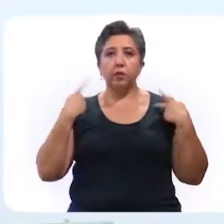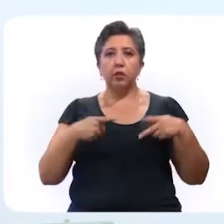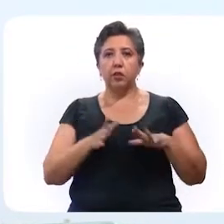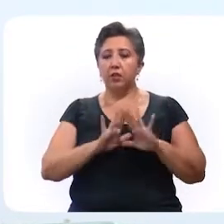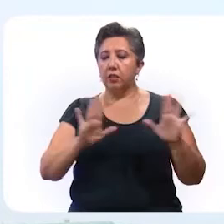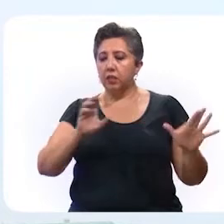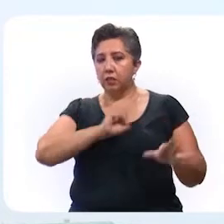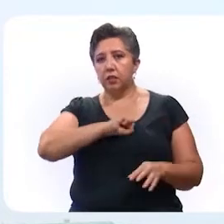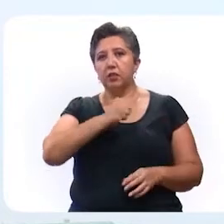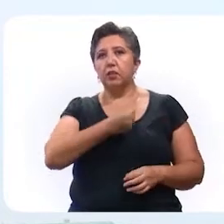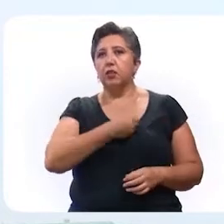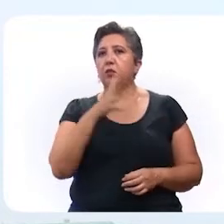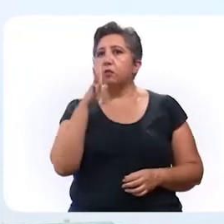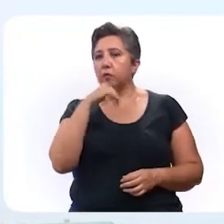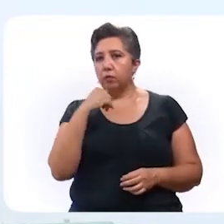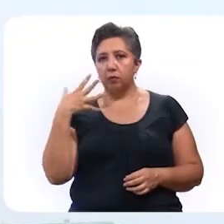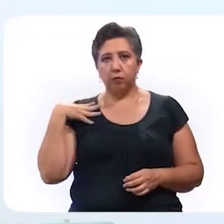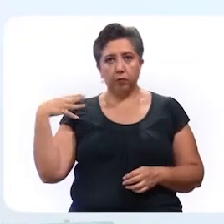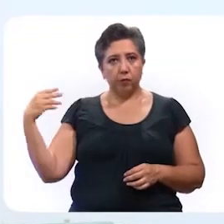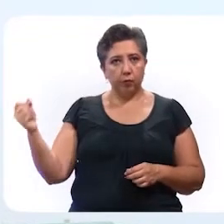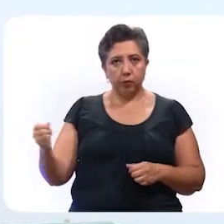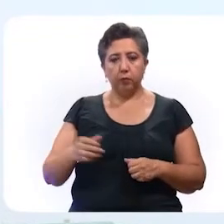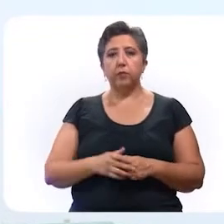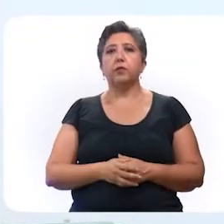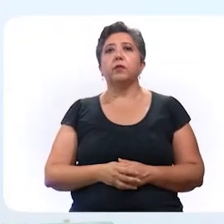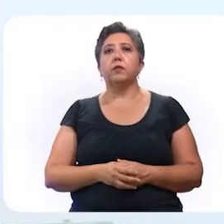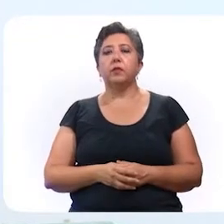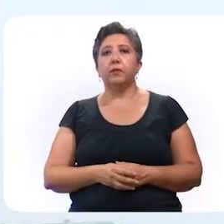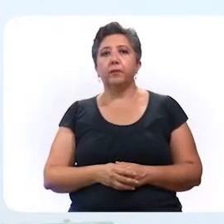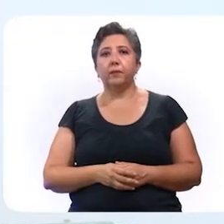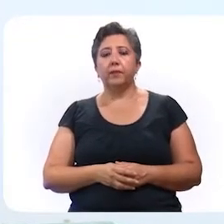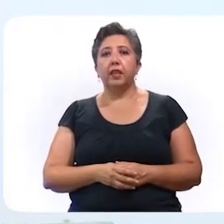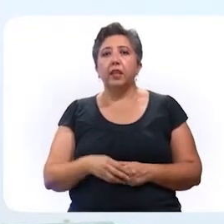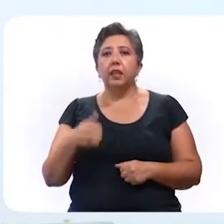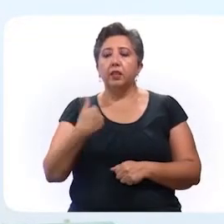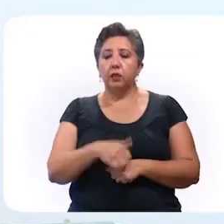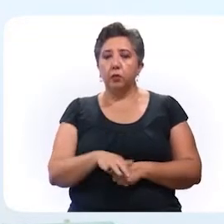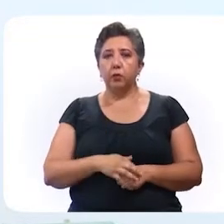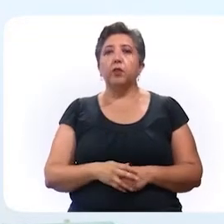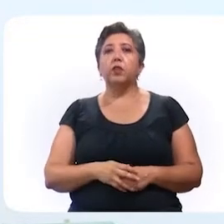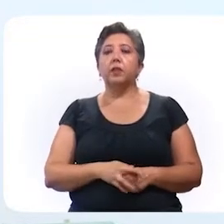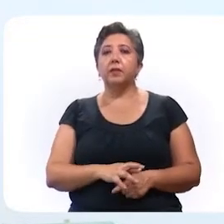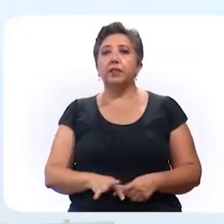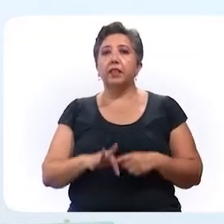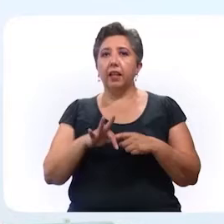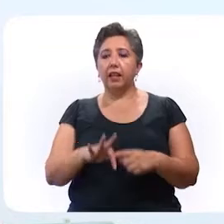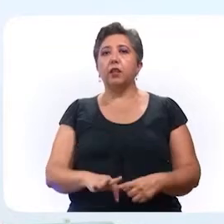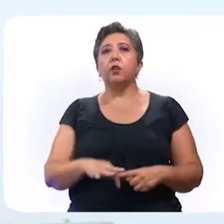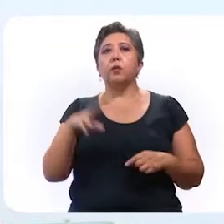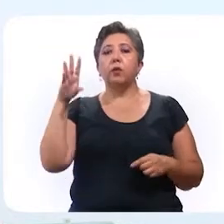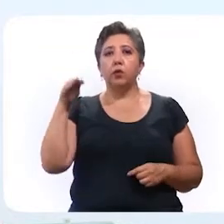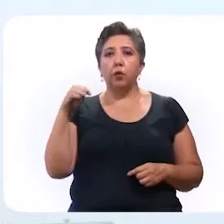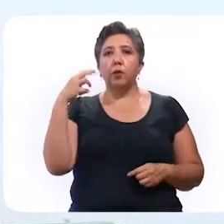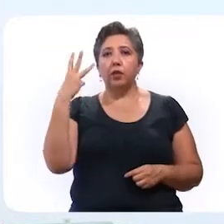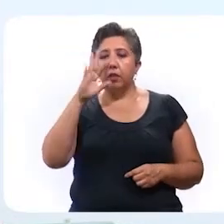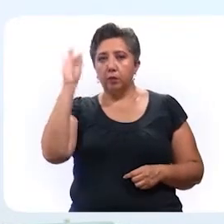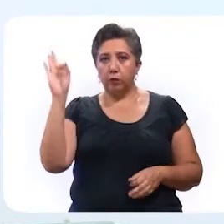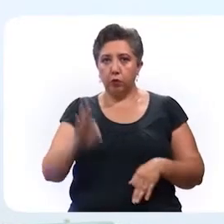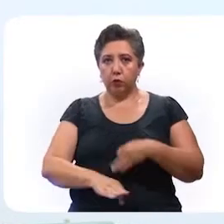102.630 pacientes ya se recuperaron, no presentan síntomas ni pueden contagiar. Esta cifra representa